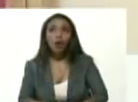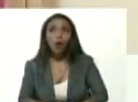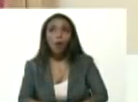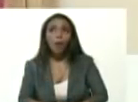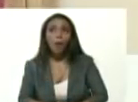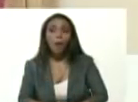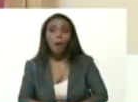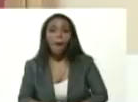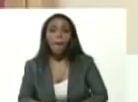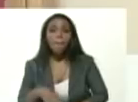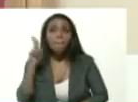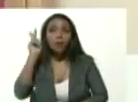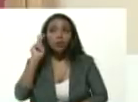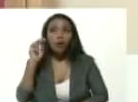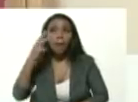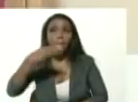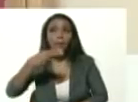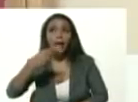profesor PH